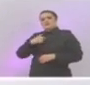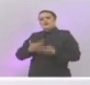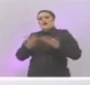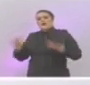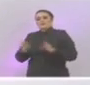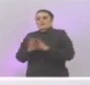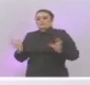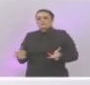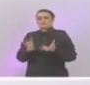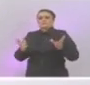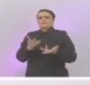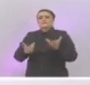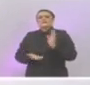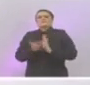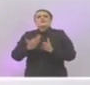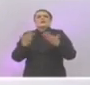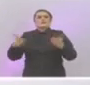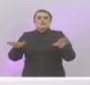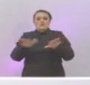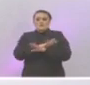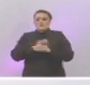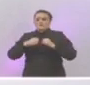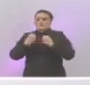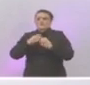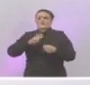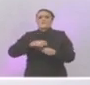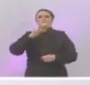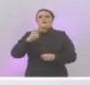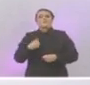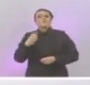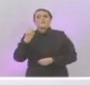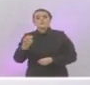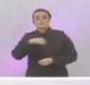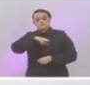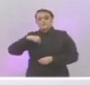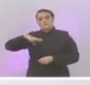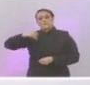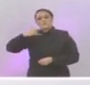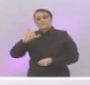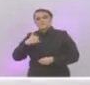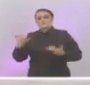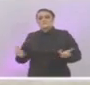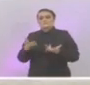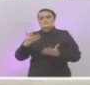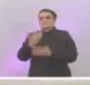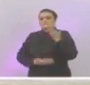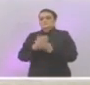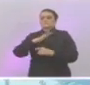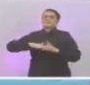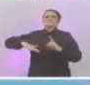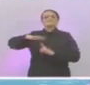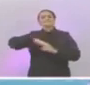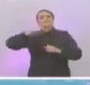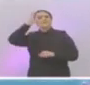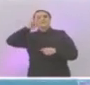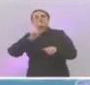ánimo constructivo que crea una mejor sociedad. Por ello nos esforzamos para impulsar un ambiente de más